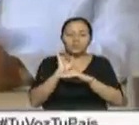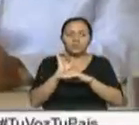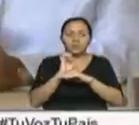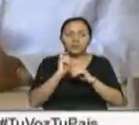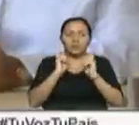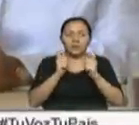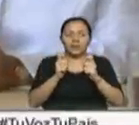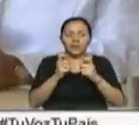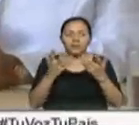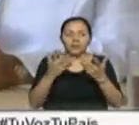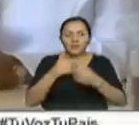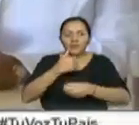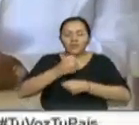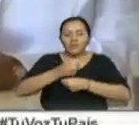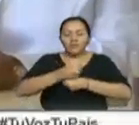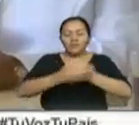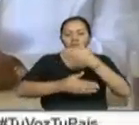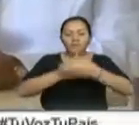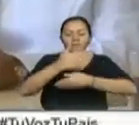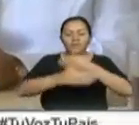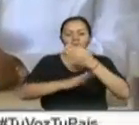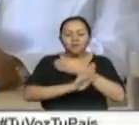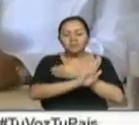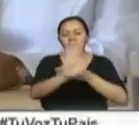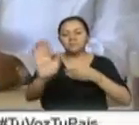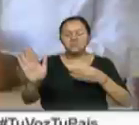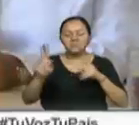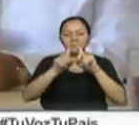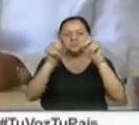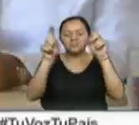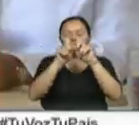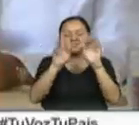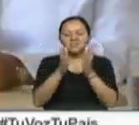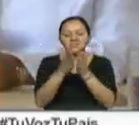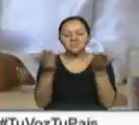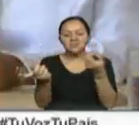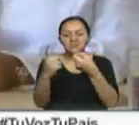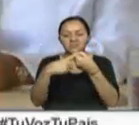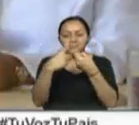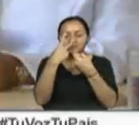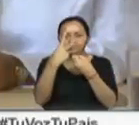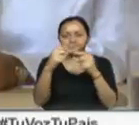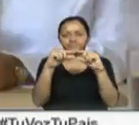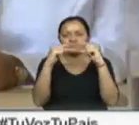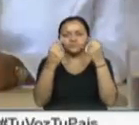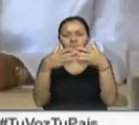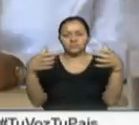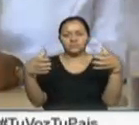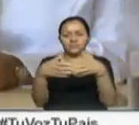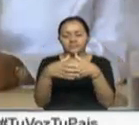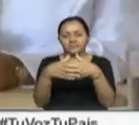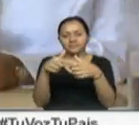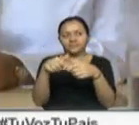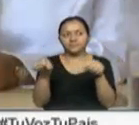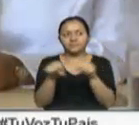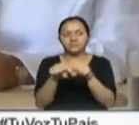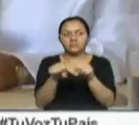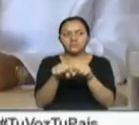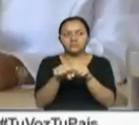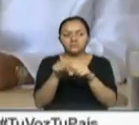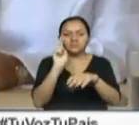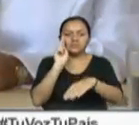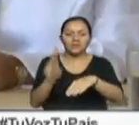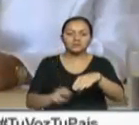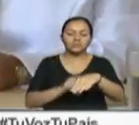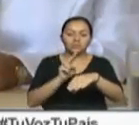duda, es el trabajo que están haciendo ustedes al generar una Cámara Nacional de Calzado,